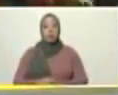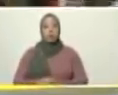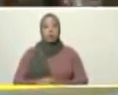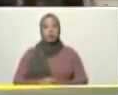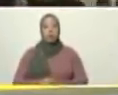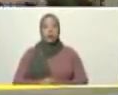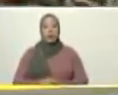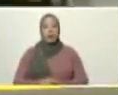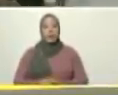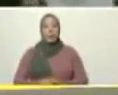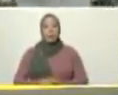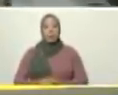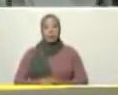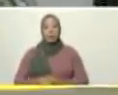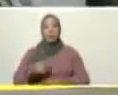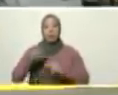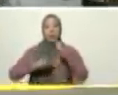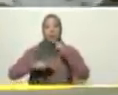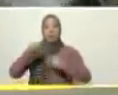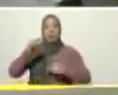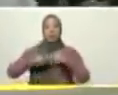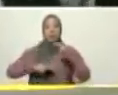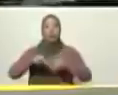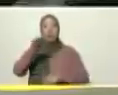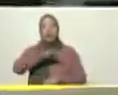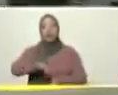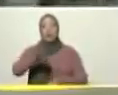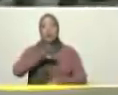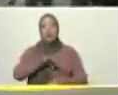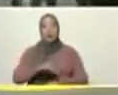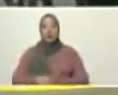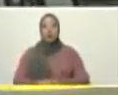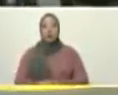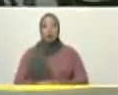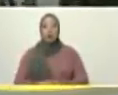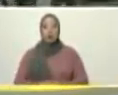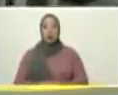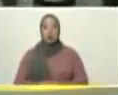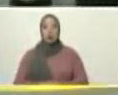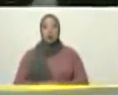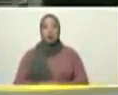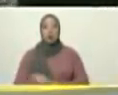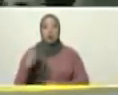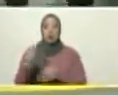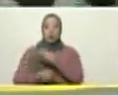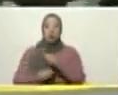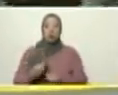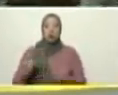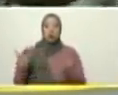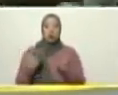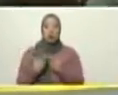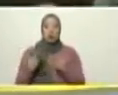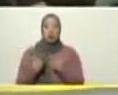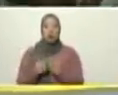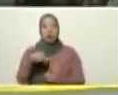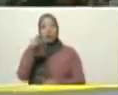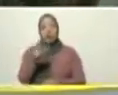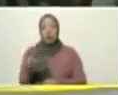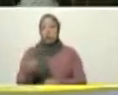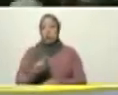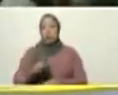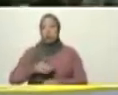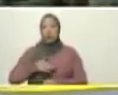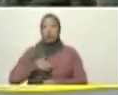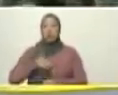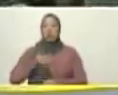para construir los hilos de comunicación que generaron una orientación. No se puede decir